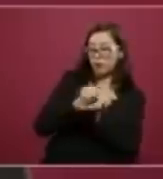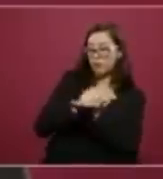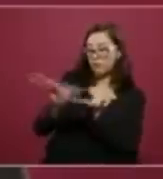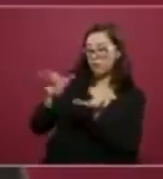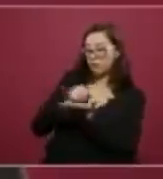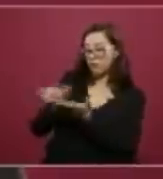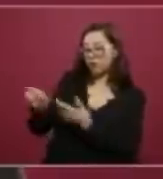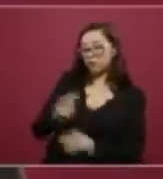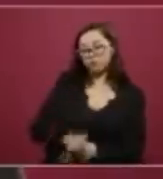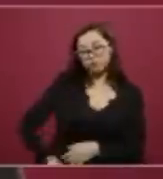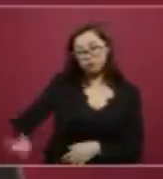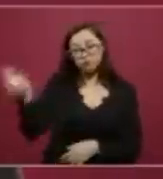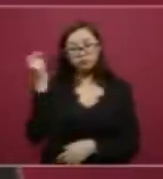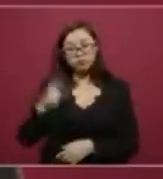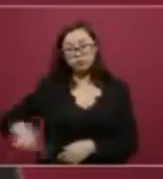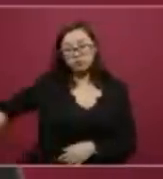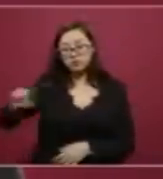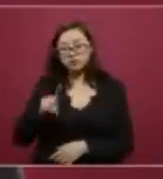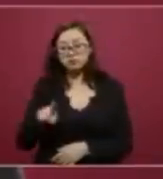quienes